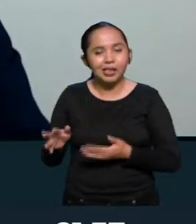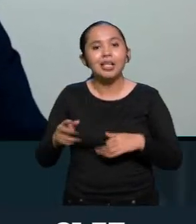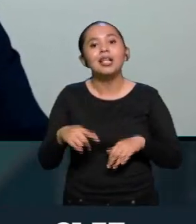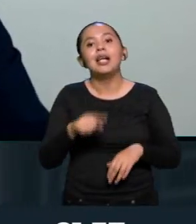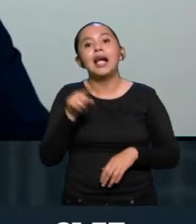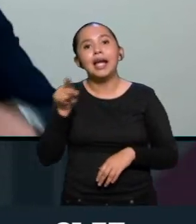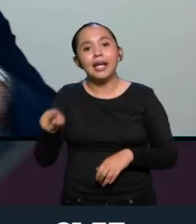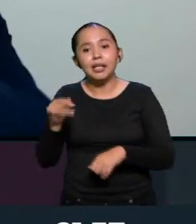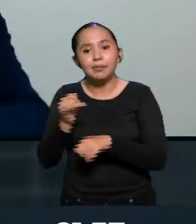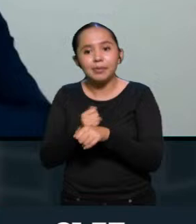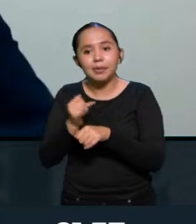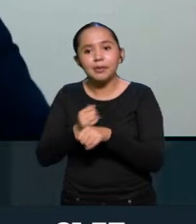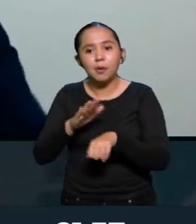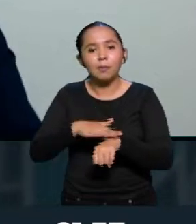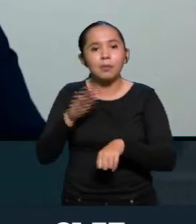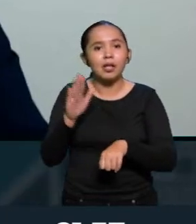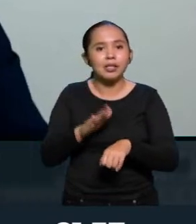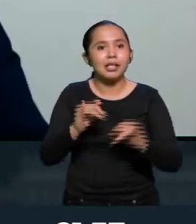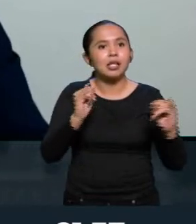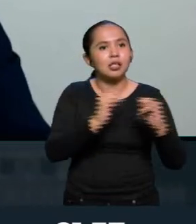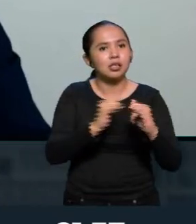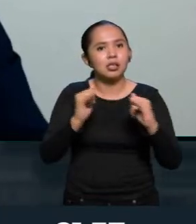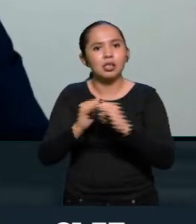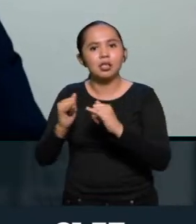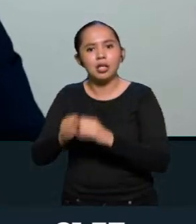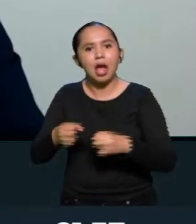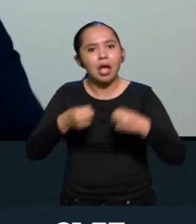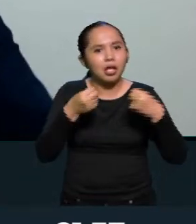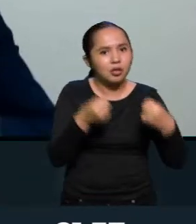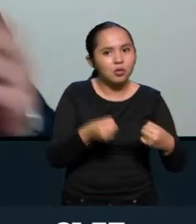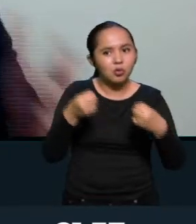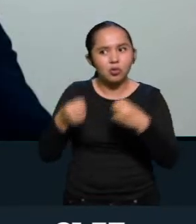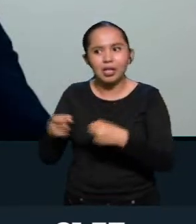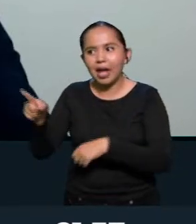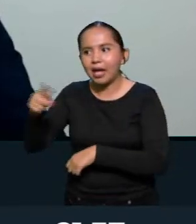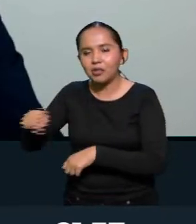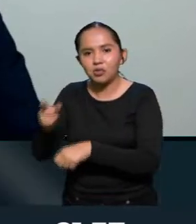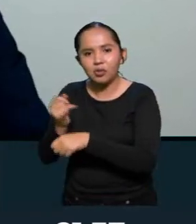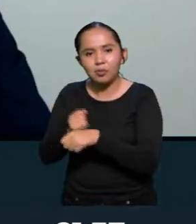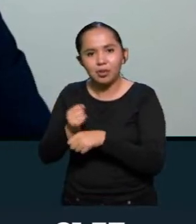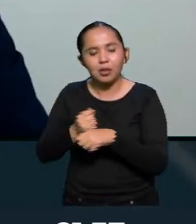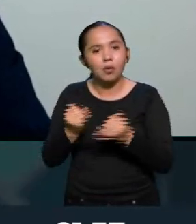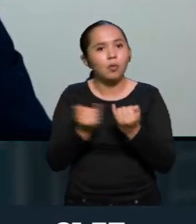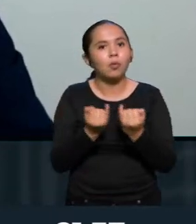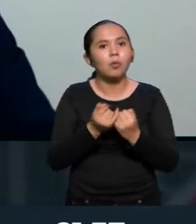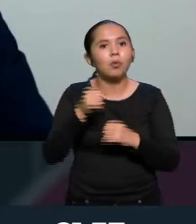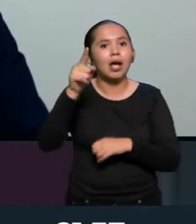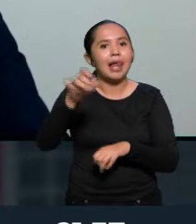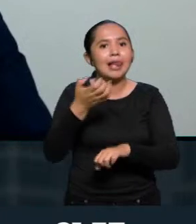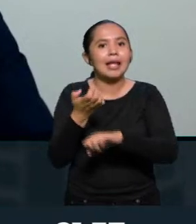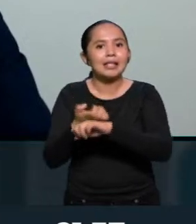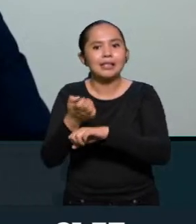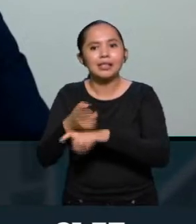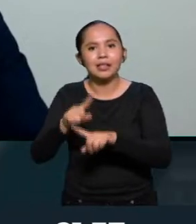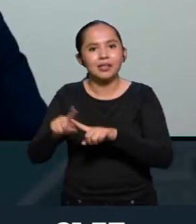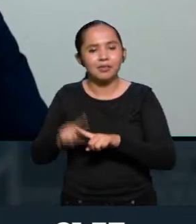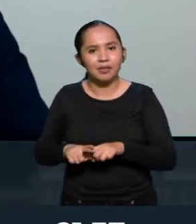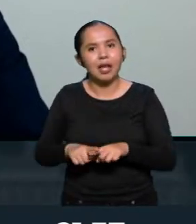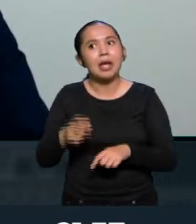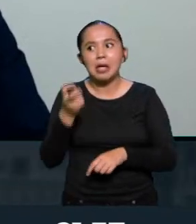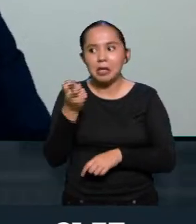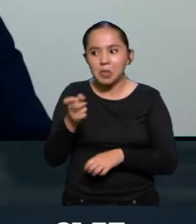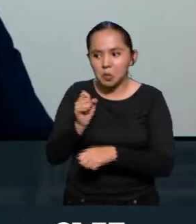este país por todas las instituciones de seguridad y de inteligencia y del extranjero, y no le han encontrado absolutamente